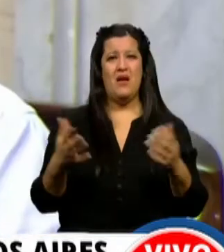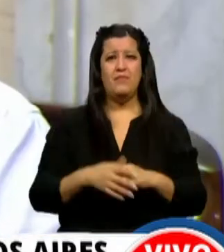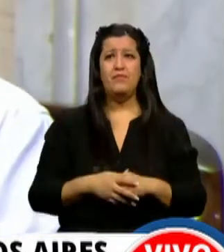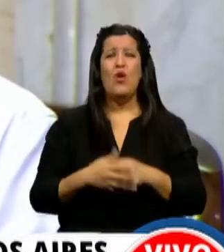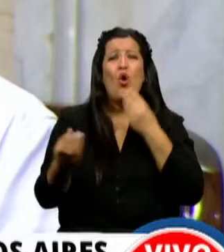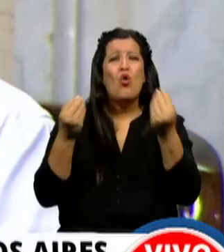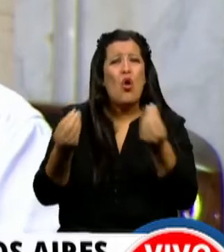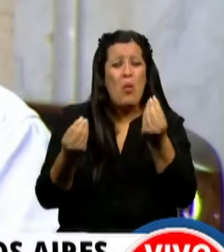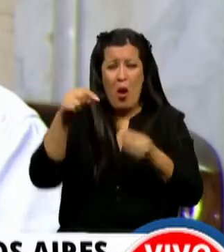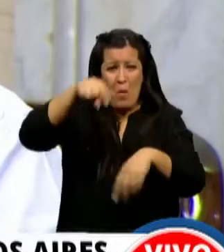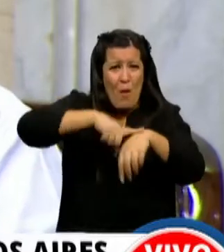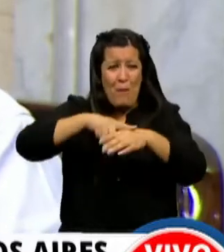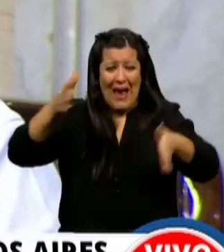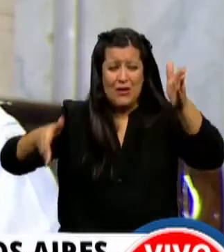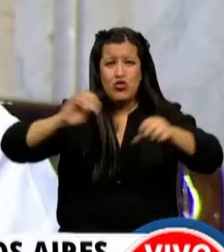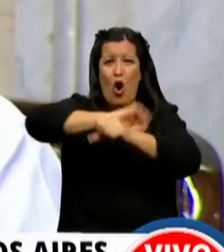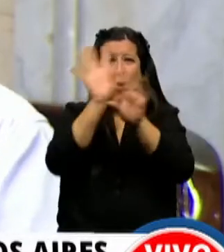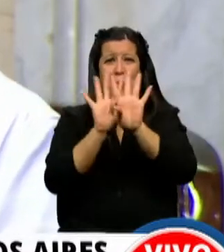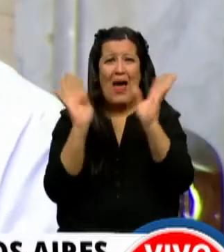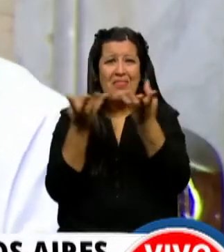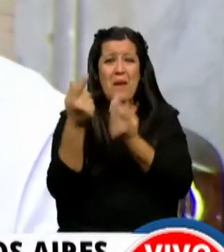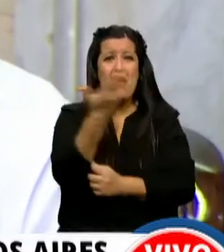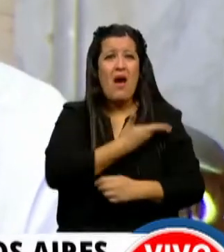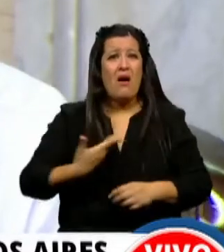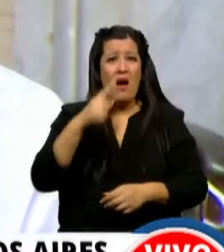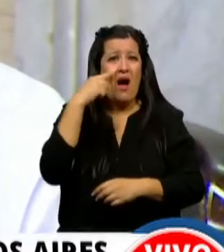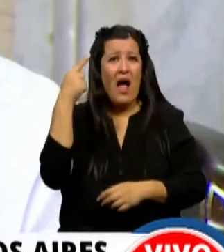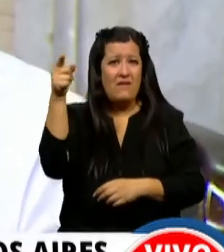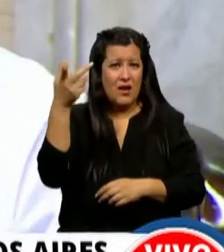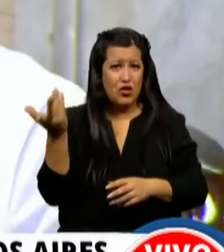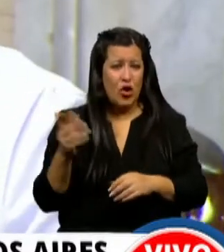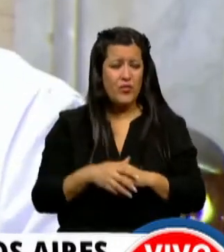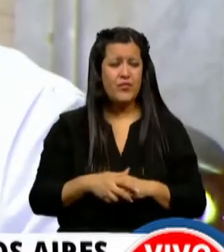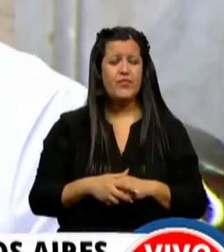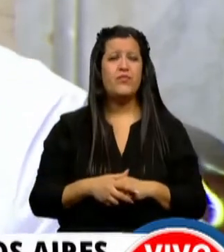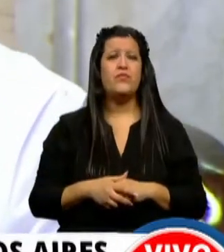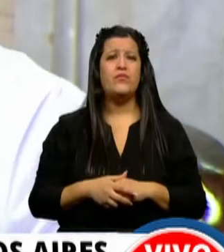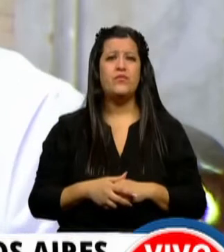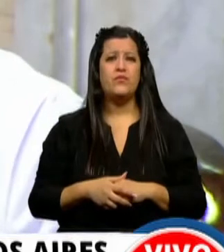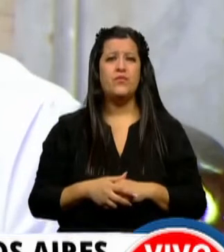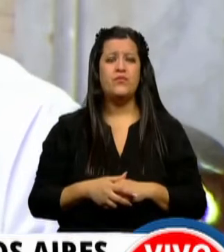puede ser que en plena pandemia al señor presidente Alberto Fernández,